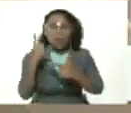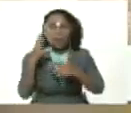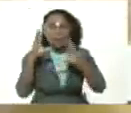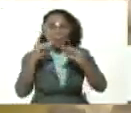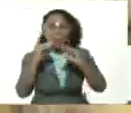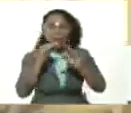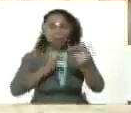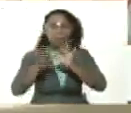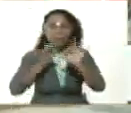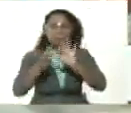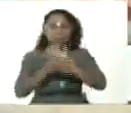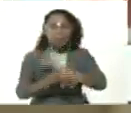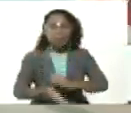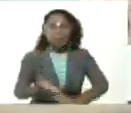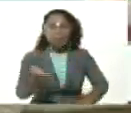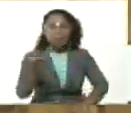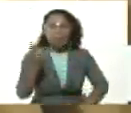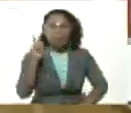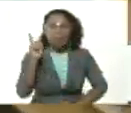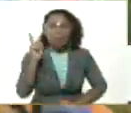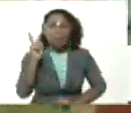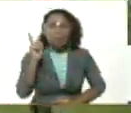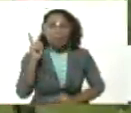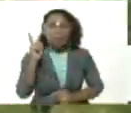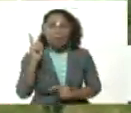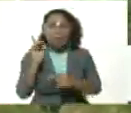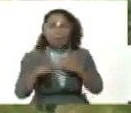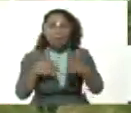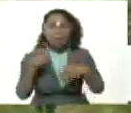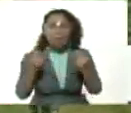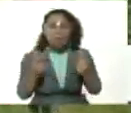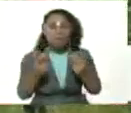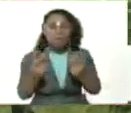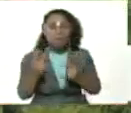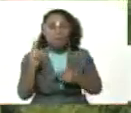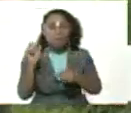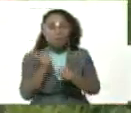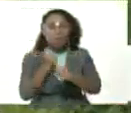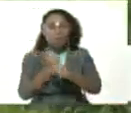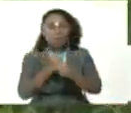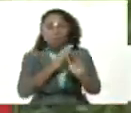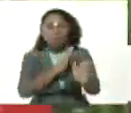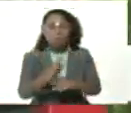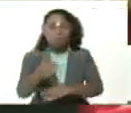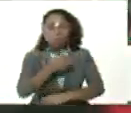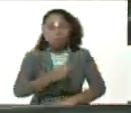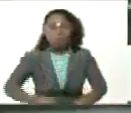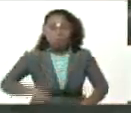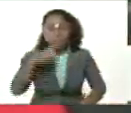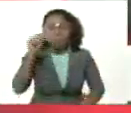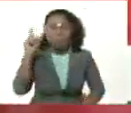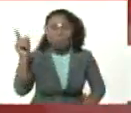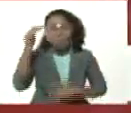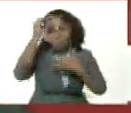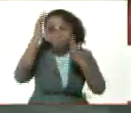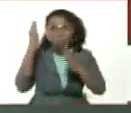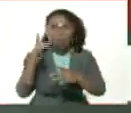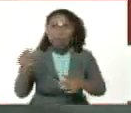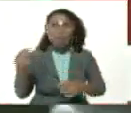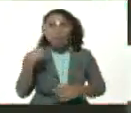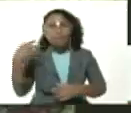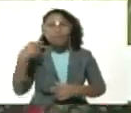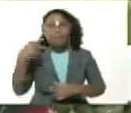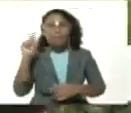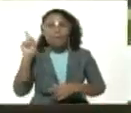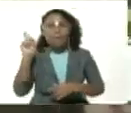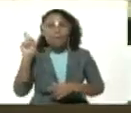hable sobre la importancia de esta activación de una operación ordenada por el presidente Nicolás Maduro para atender a las víctimas